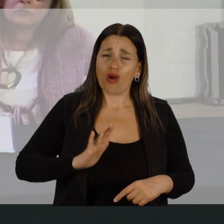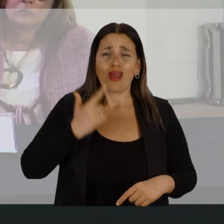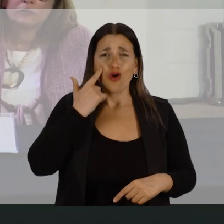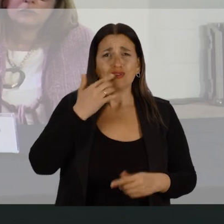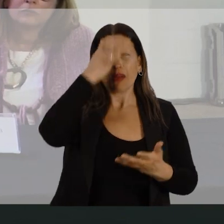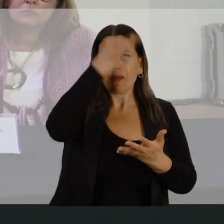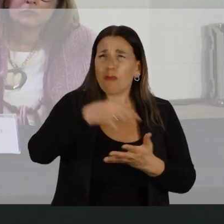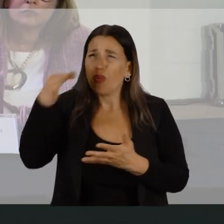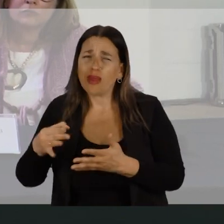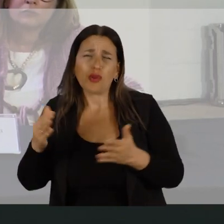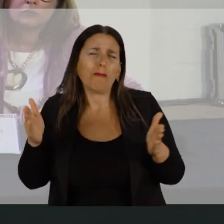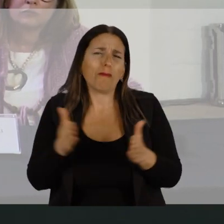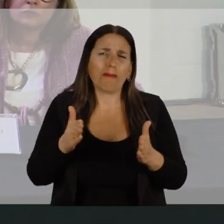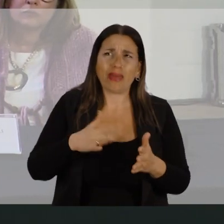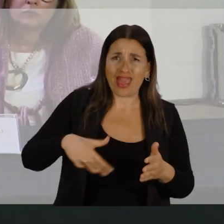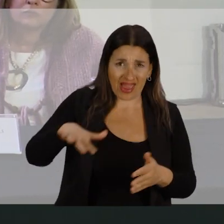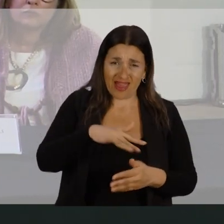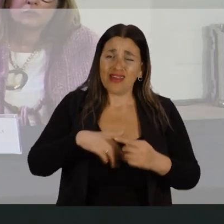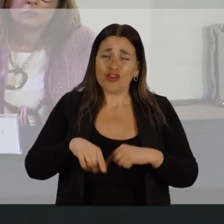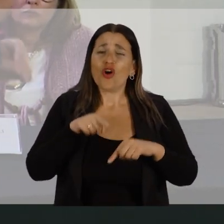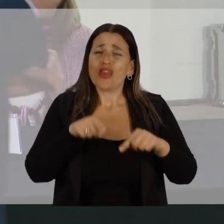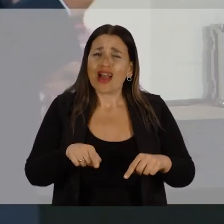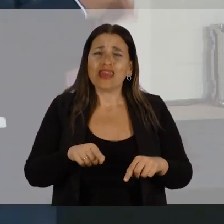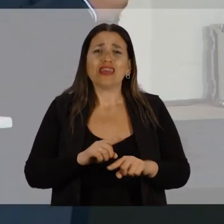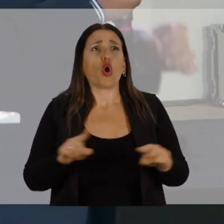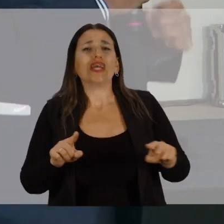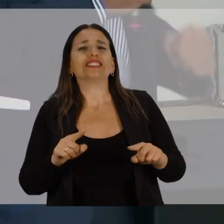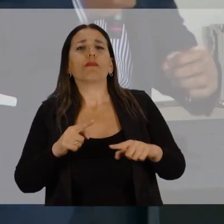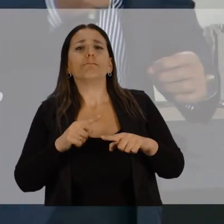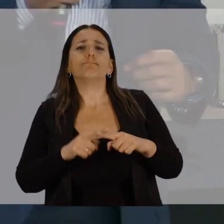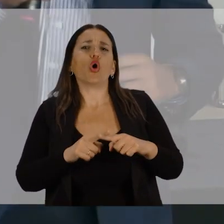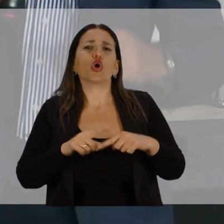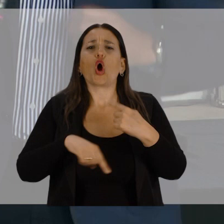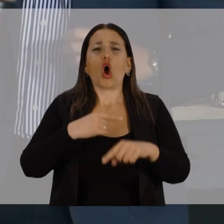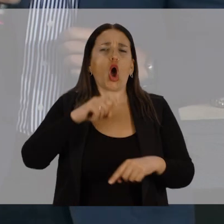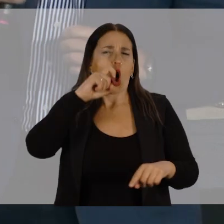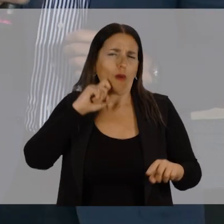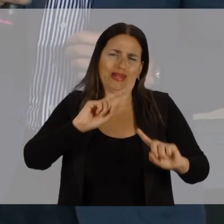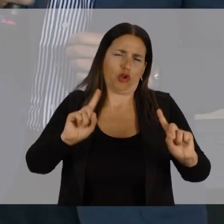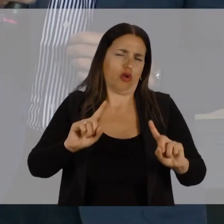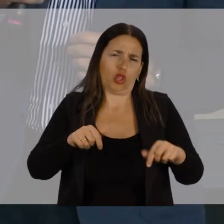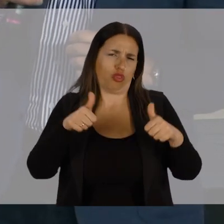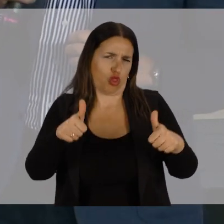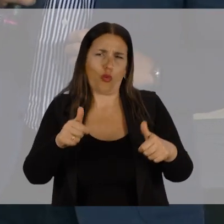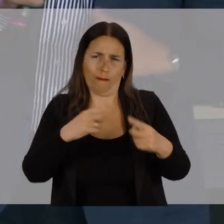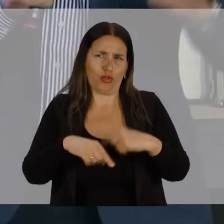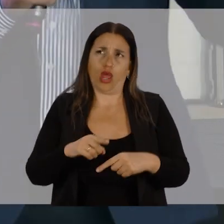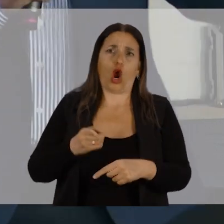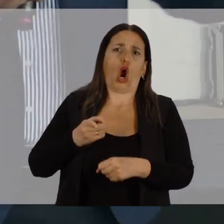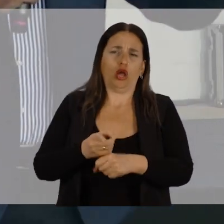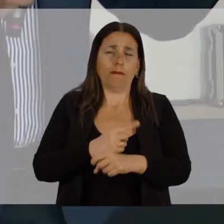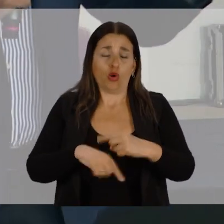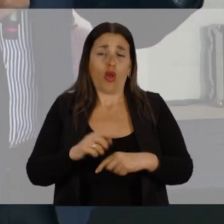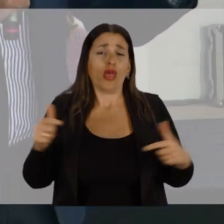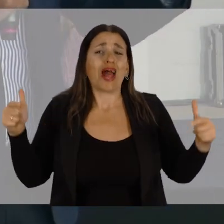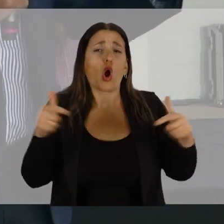de ustedes nos conocemos en pagos chicos. Y por lo general, y esto no va en desmedro de los hombres, cuando